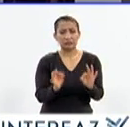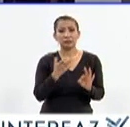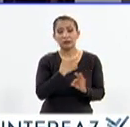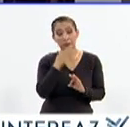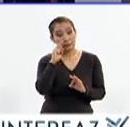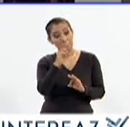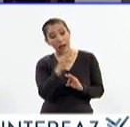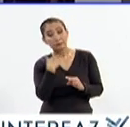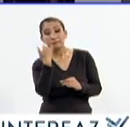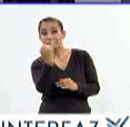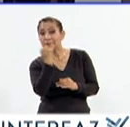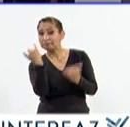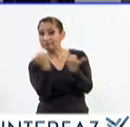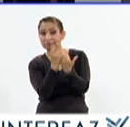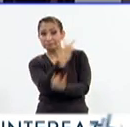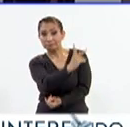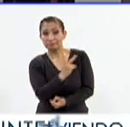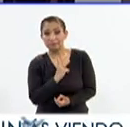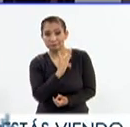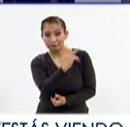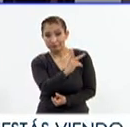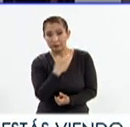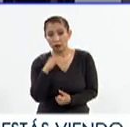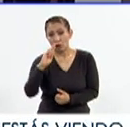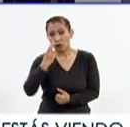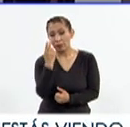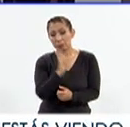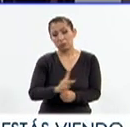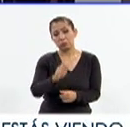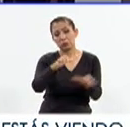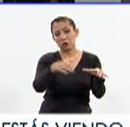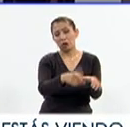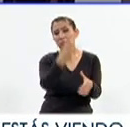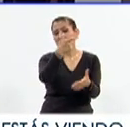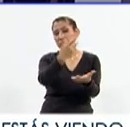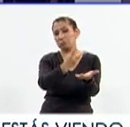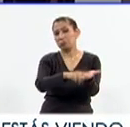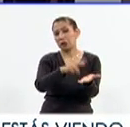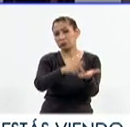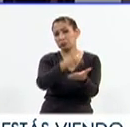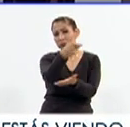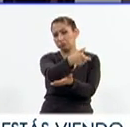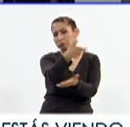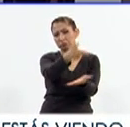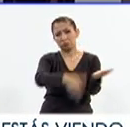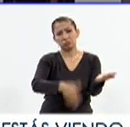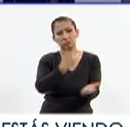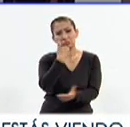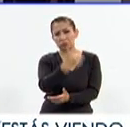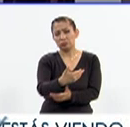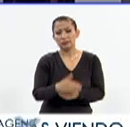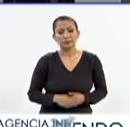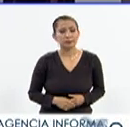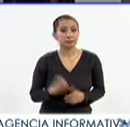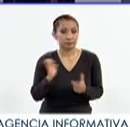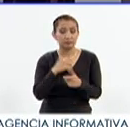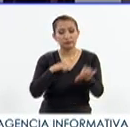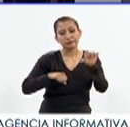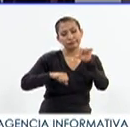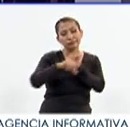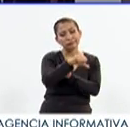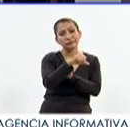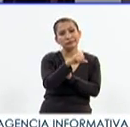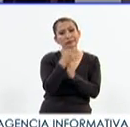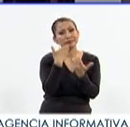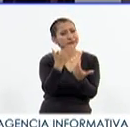tenemos la ventaja del idioma, cuando son universidades públicas el costo es muy cómodo, entonces el